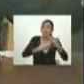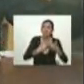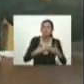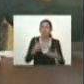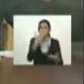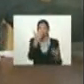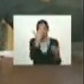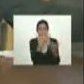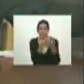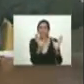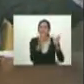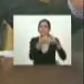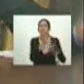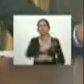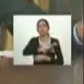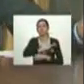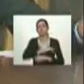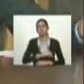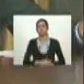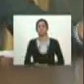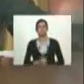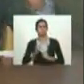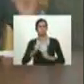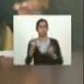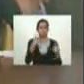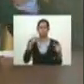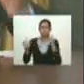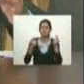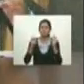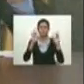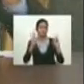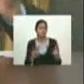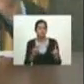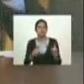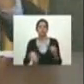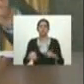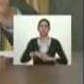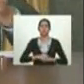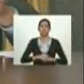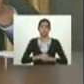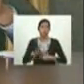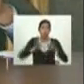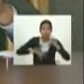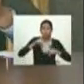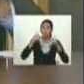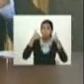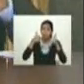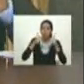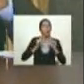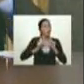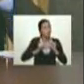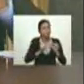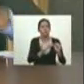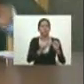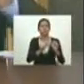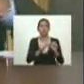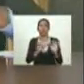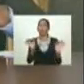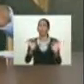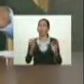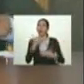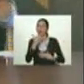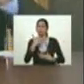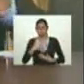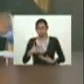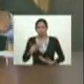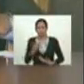con audacia con capacidad tomando y retomando lo bueno que estamos haciendo si en algo yoed decir